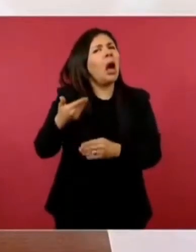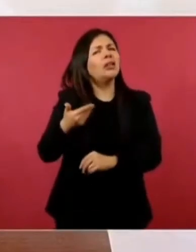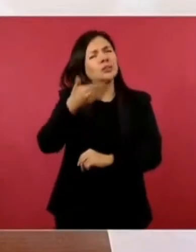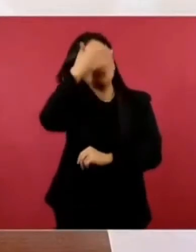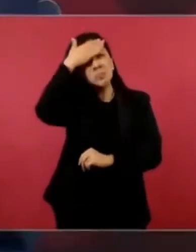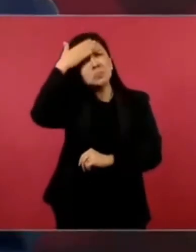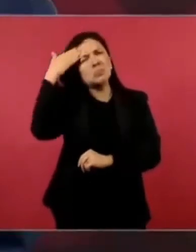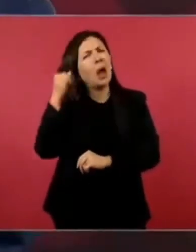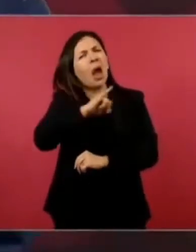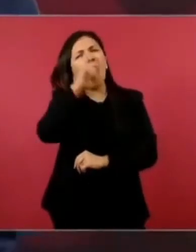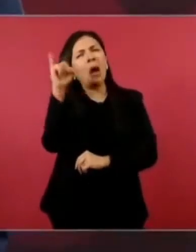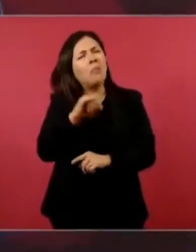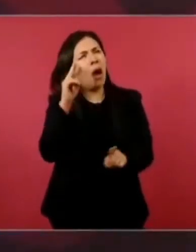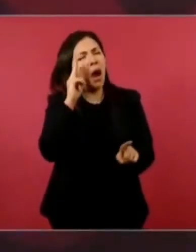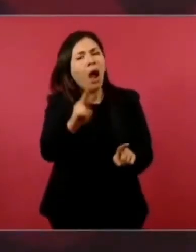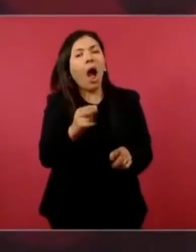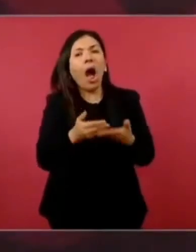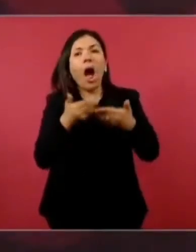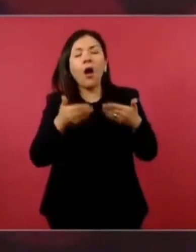porque